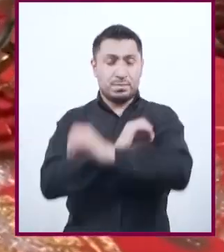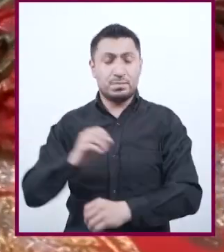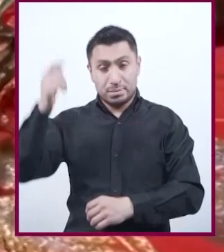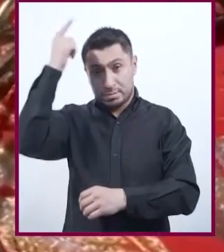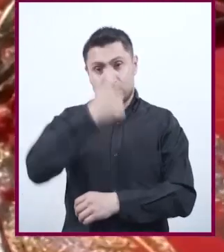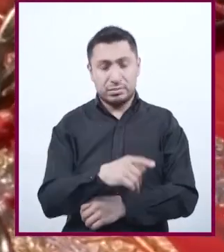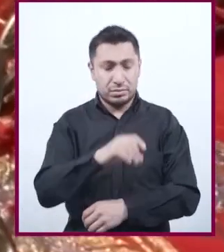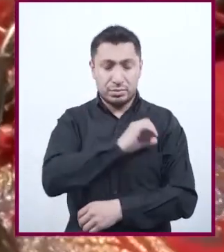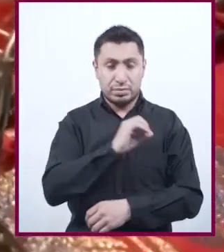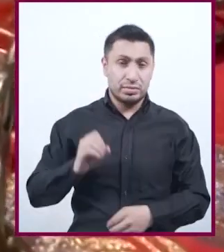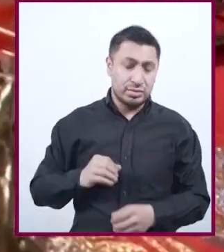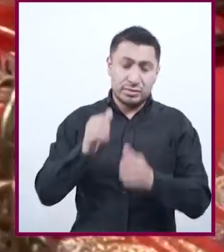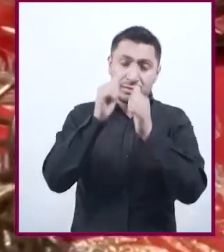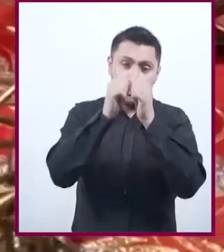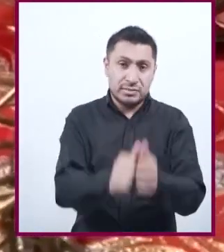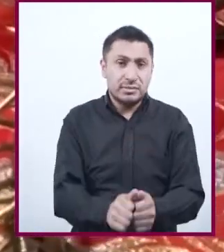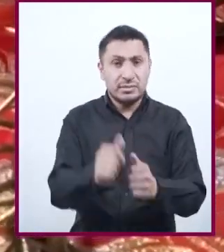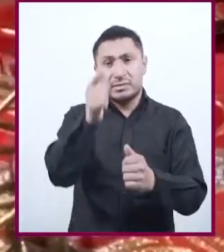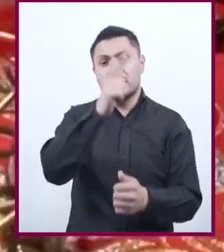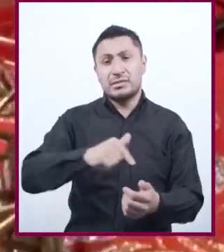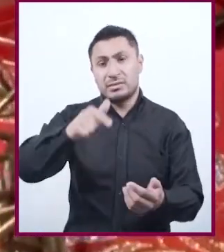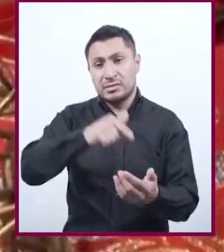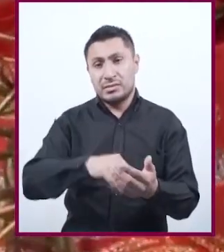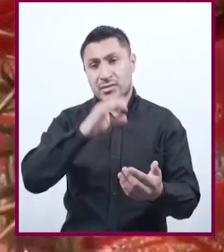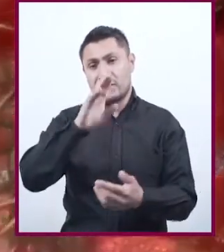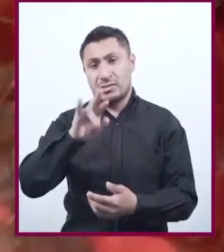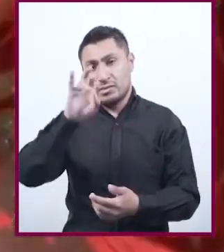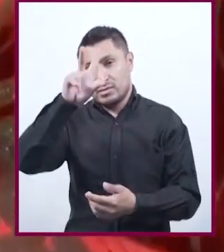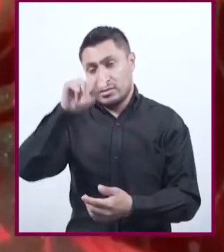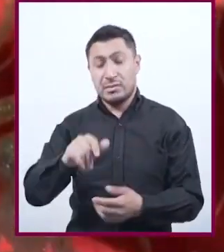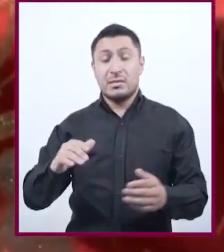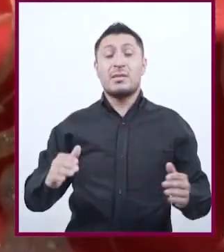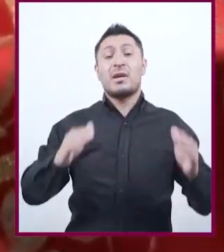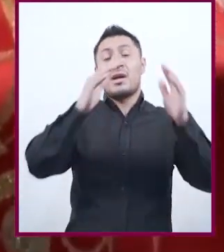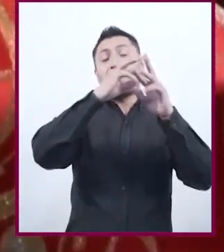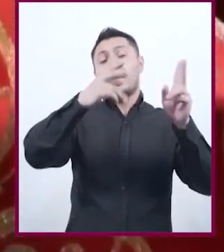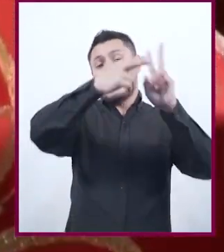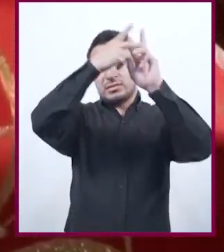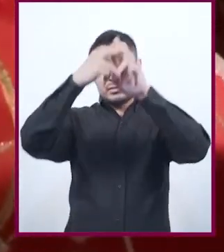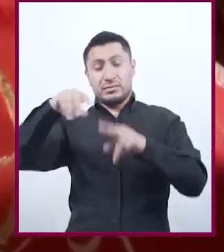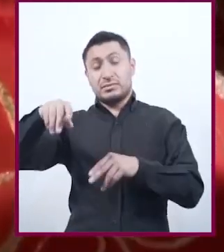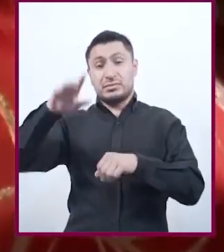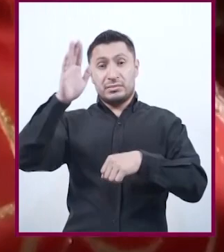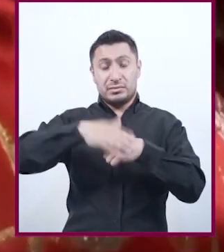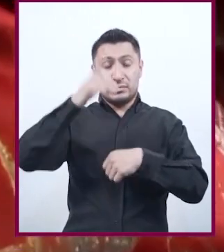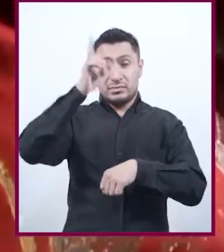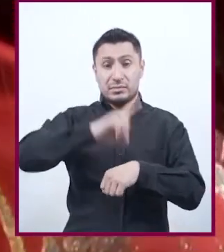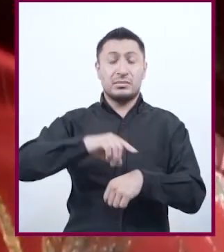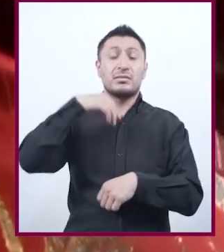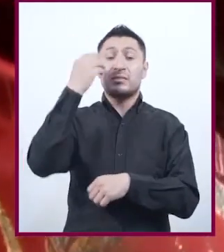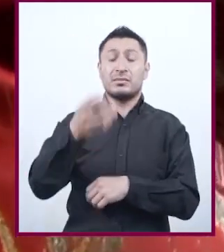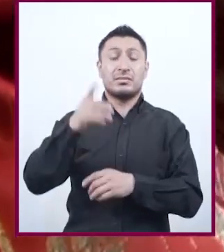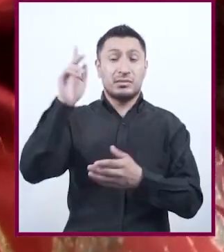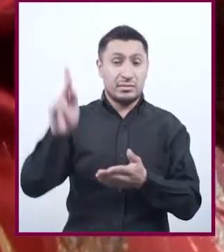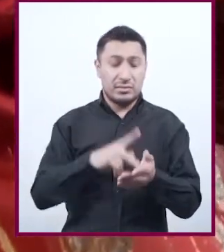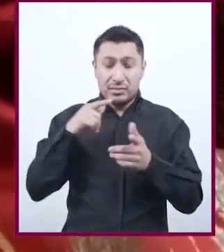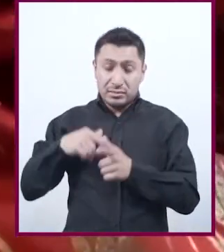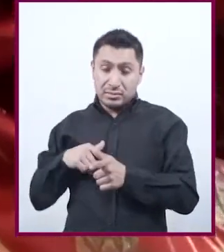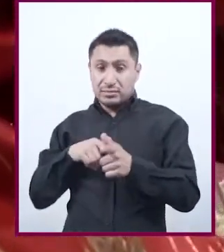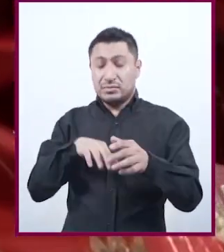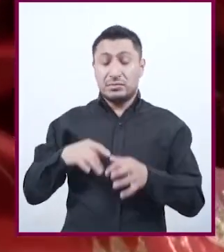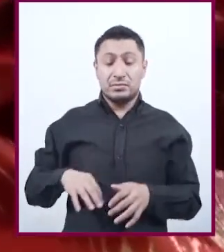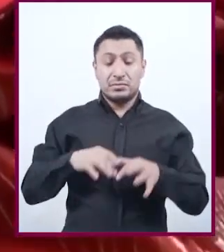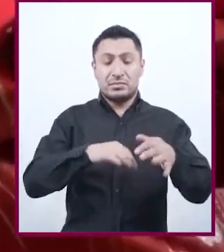y se vieron obligados a pernoctar en una de las cuevas del Cerro de la Estrella. Al día siguiente, cuando quisieron retomar su